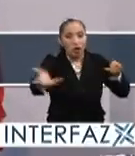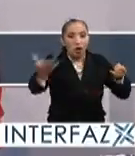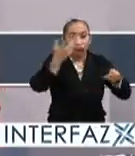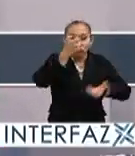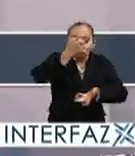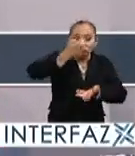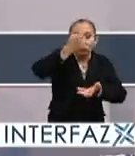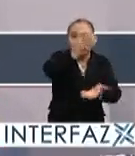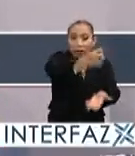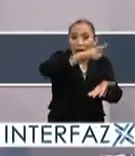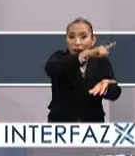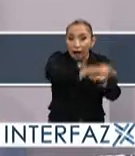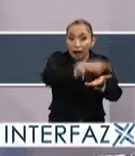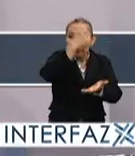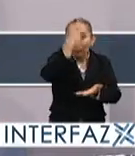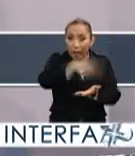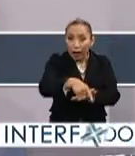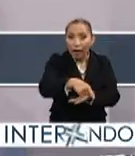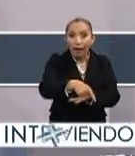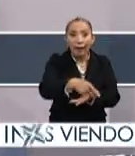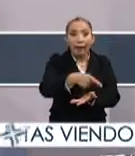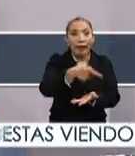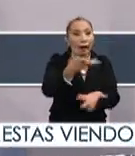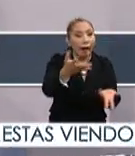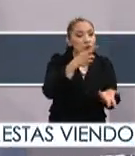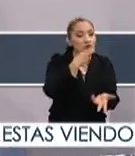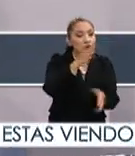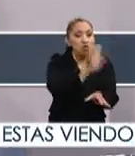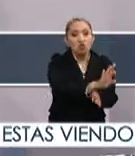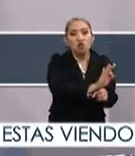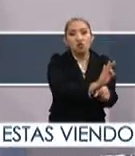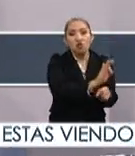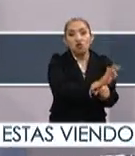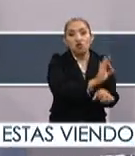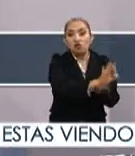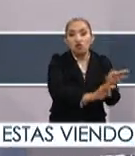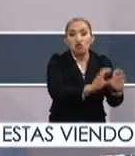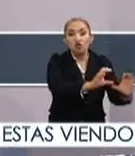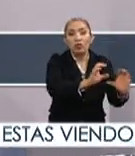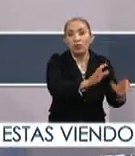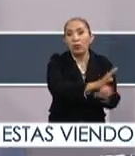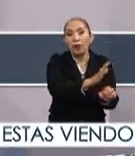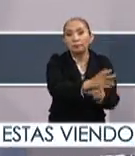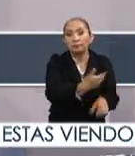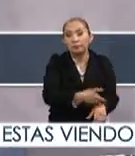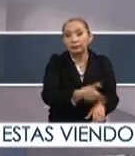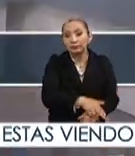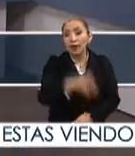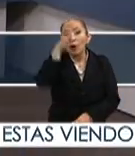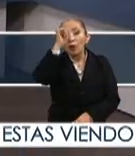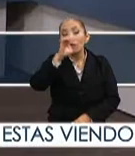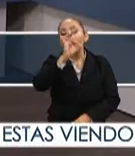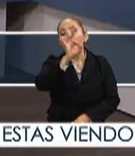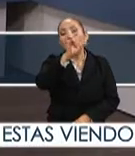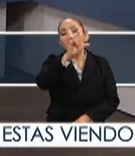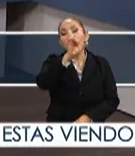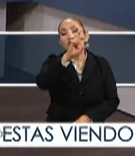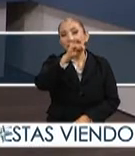los procesos legales para poder mantenerlos a salvo? ¿Cuál es el proceso que debe ser? El Acuerdo Flores